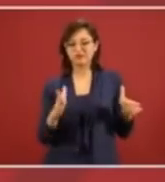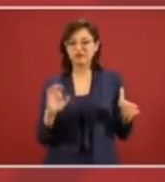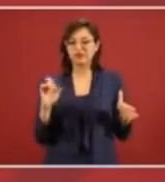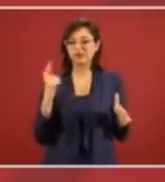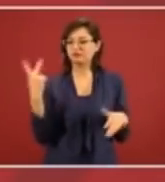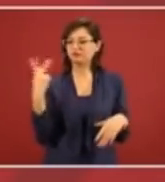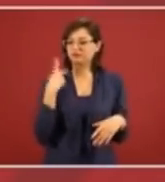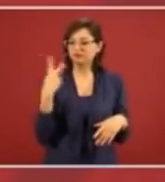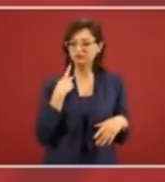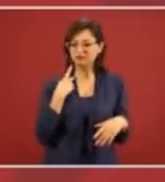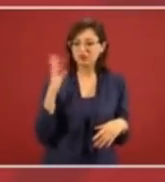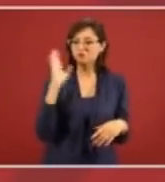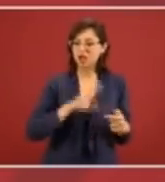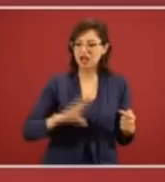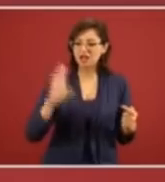esta situación